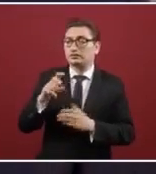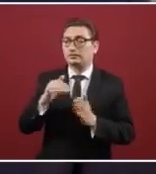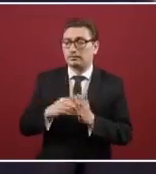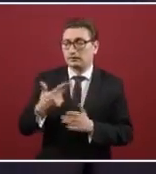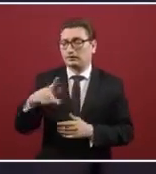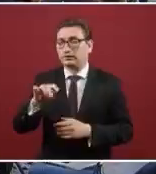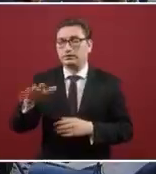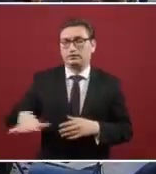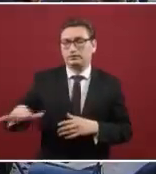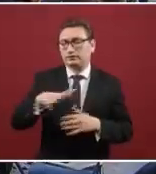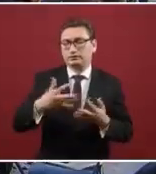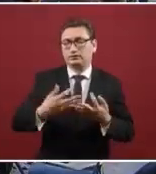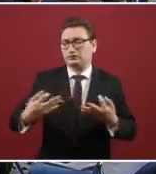café.